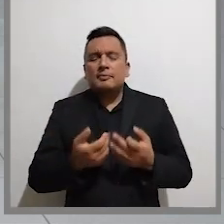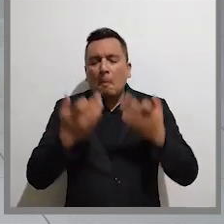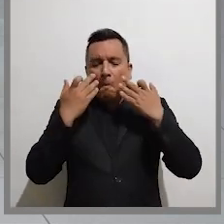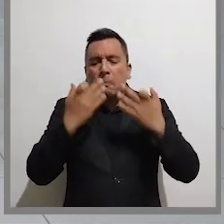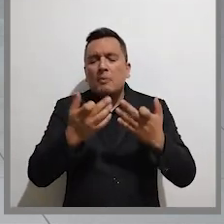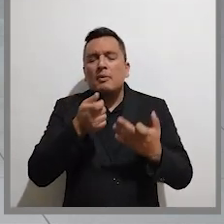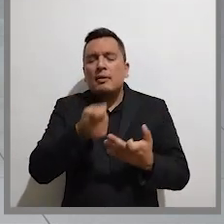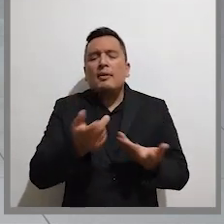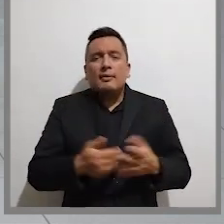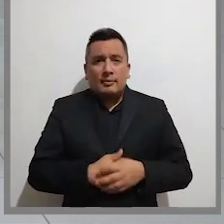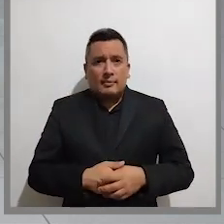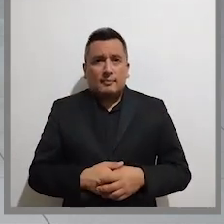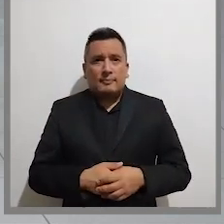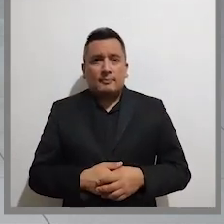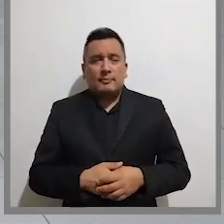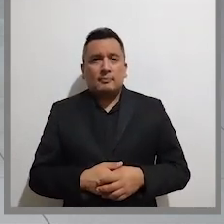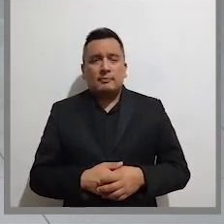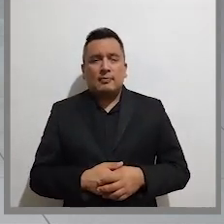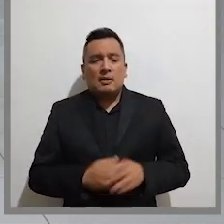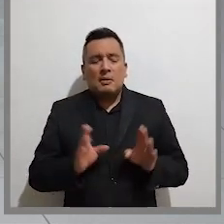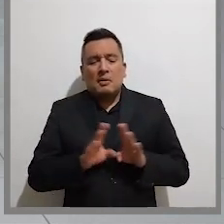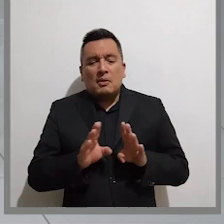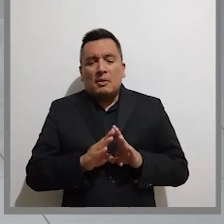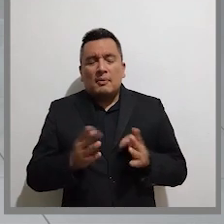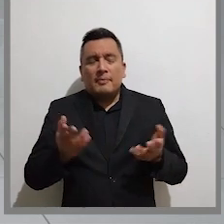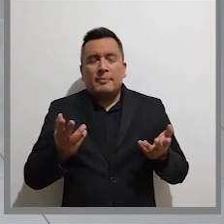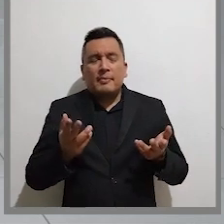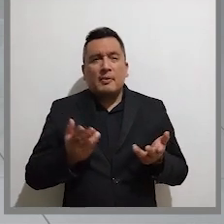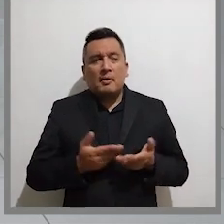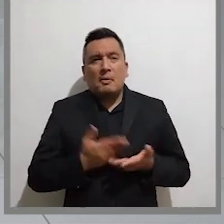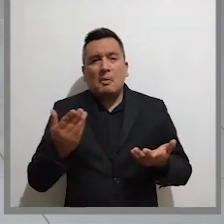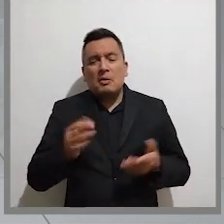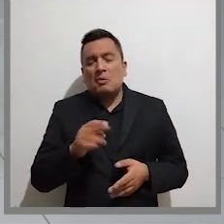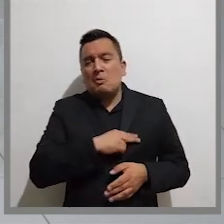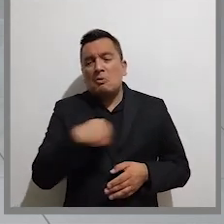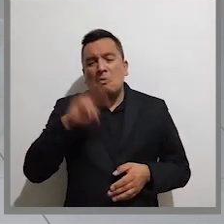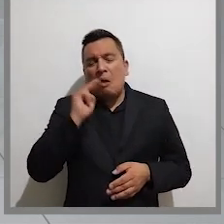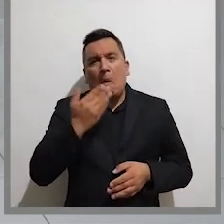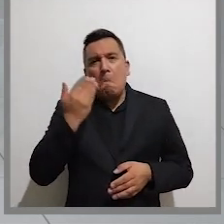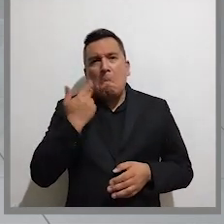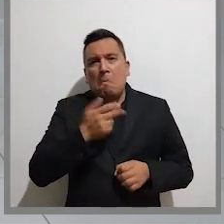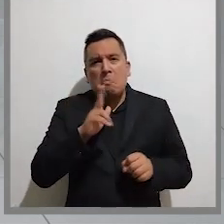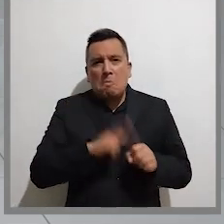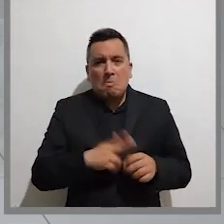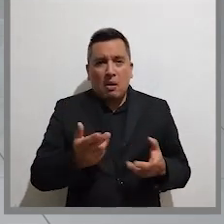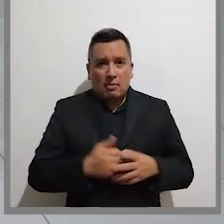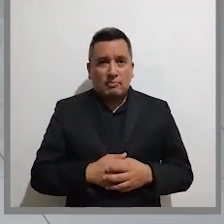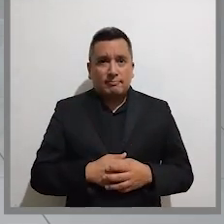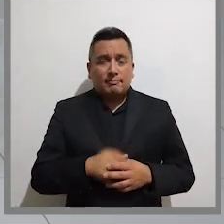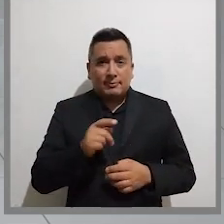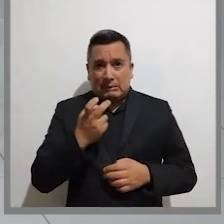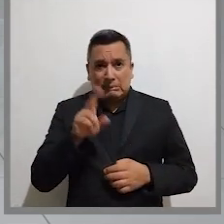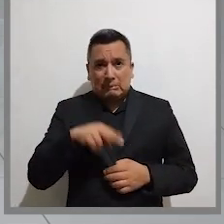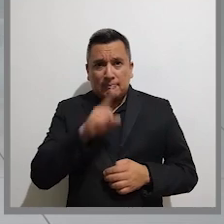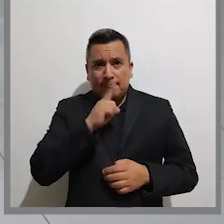en esta materia de esta violencia? Cómo desafortunadamente pues se nos hace muy cotidiano y se nos hace muy normal, cosas que